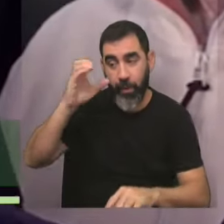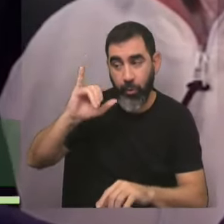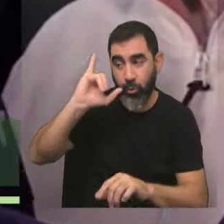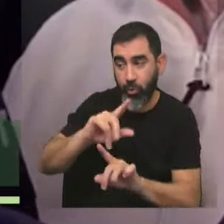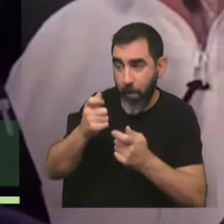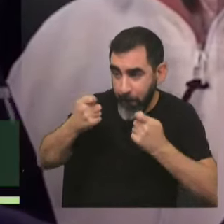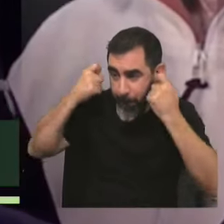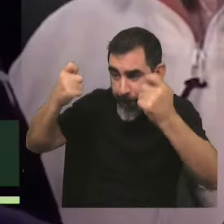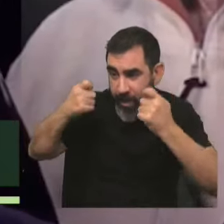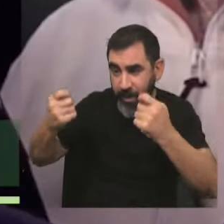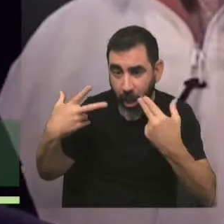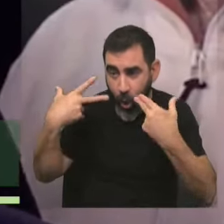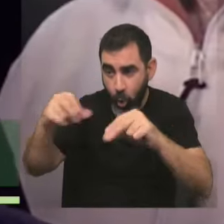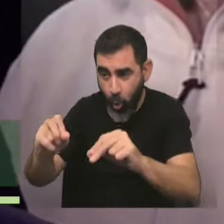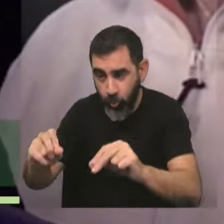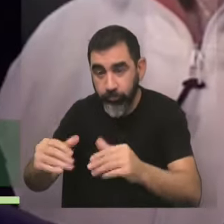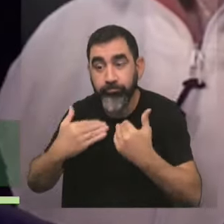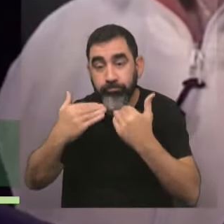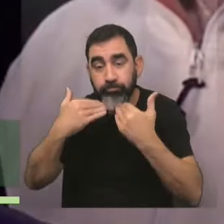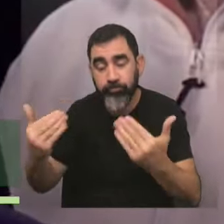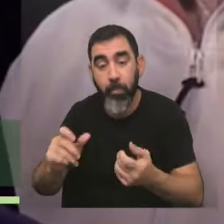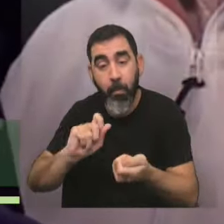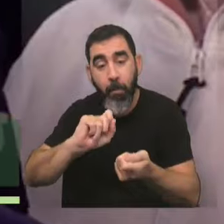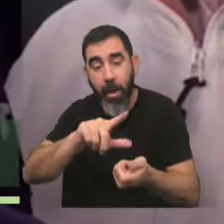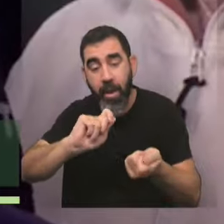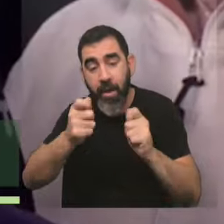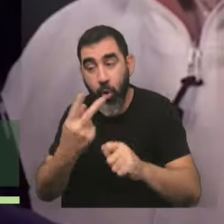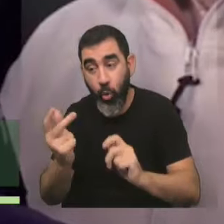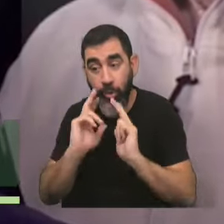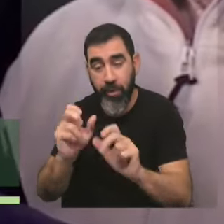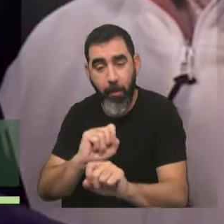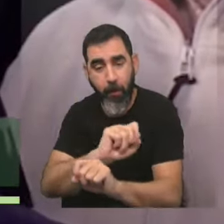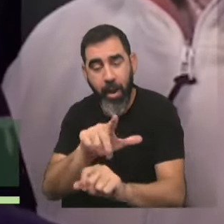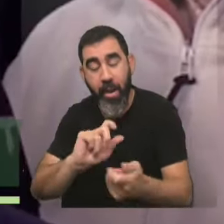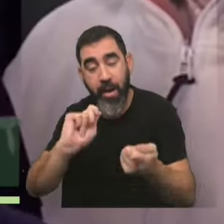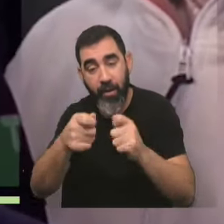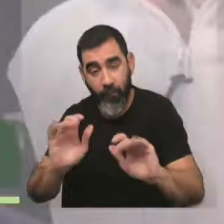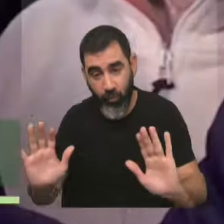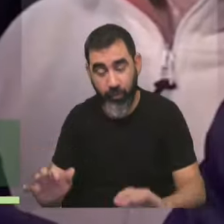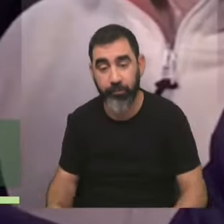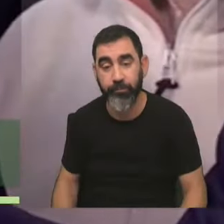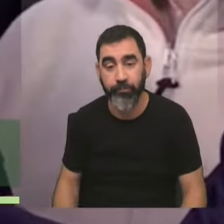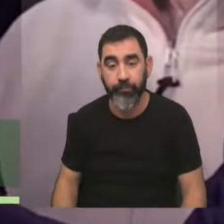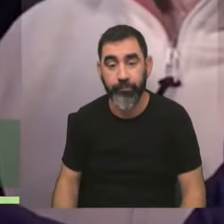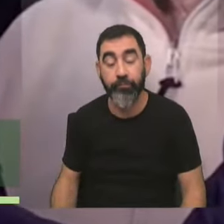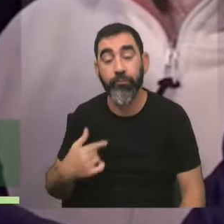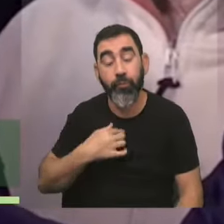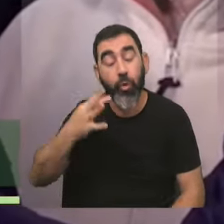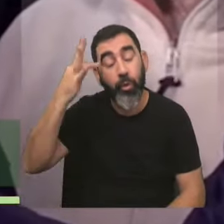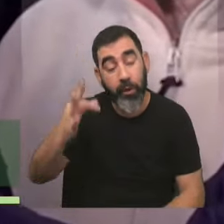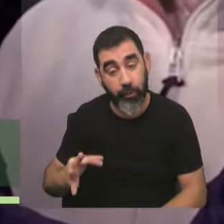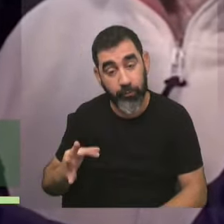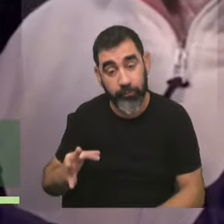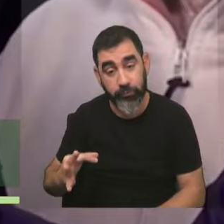militar activamente en contra de una mala reforma que ambos ya han dicho que es una mala reforma Así que yo creo que